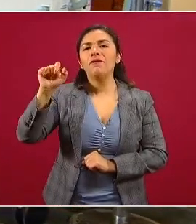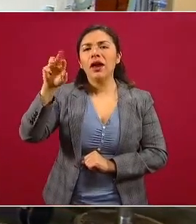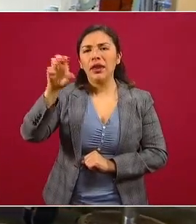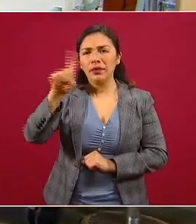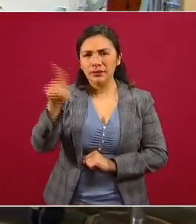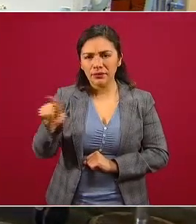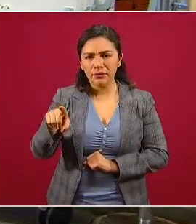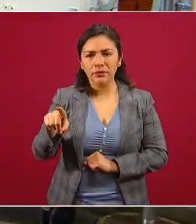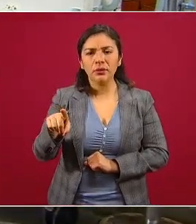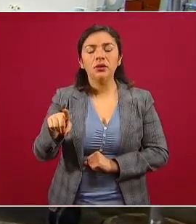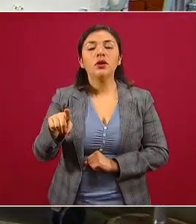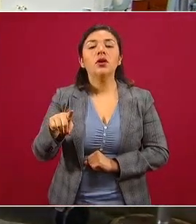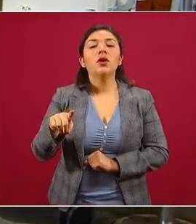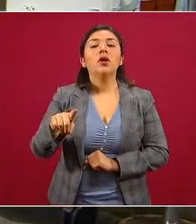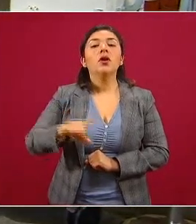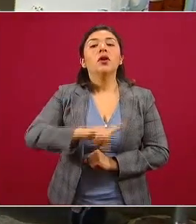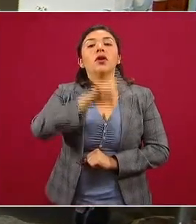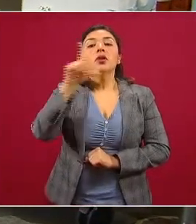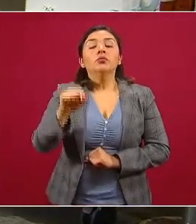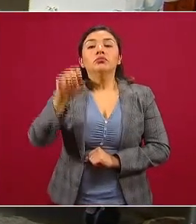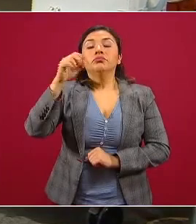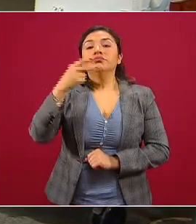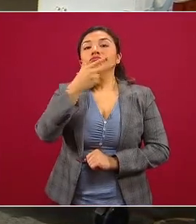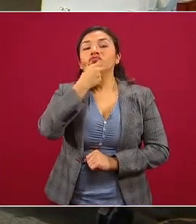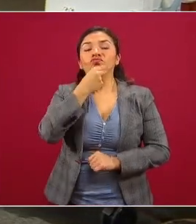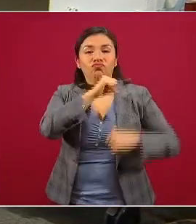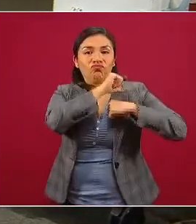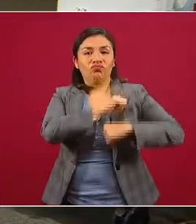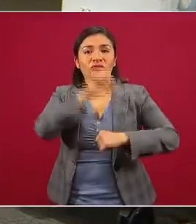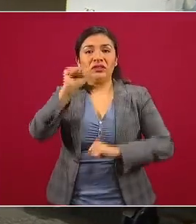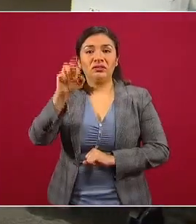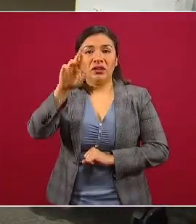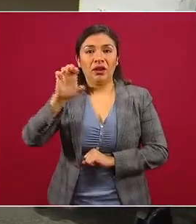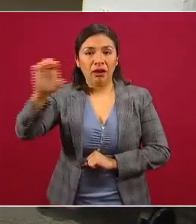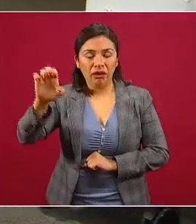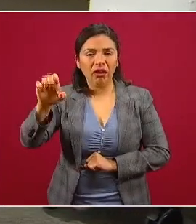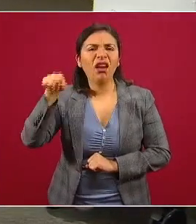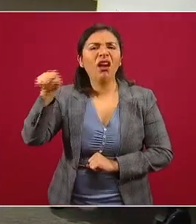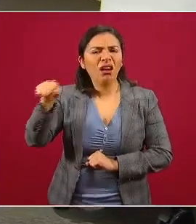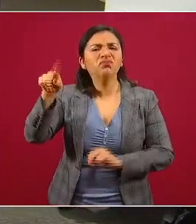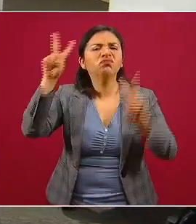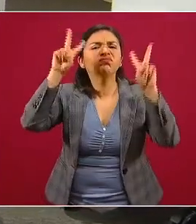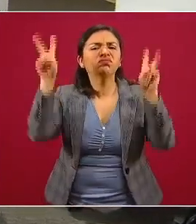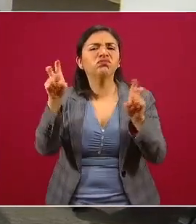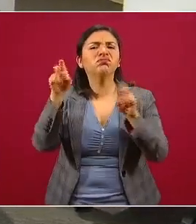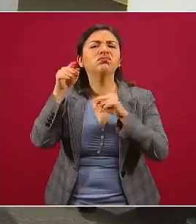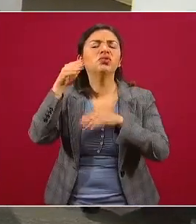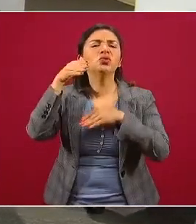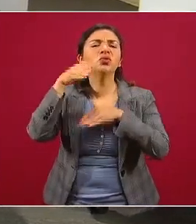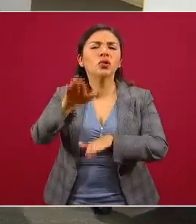y el secretario de Relaciones Exteriores, por lo que tiene que ver con